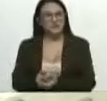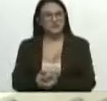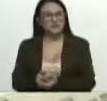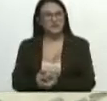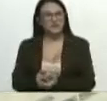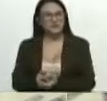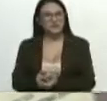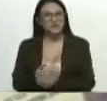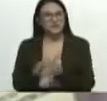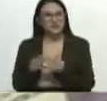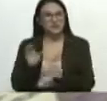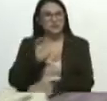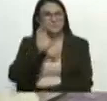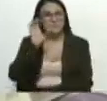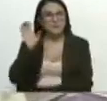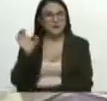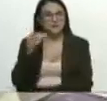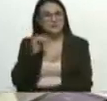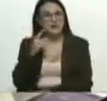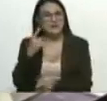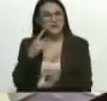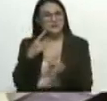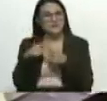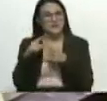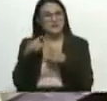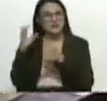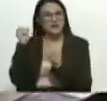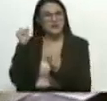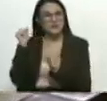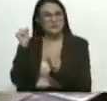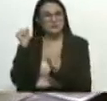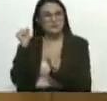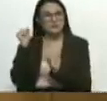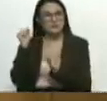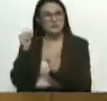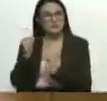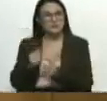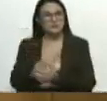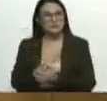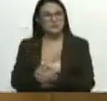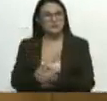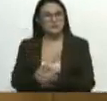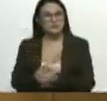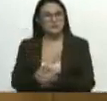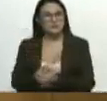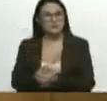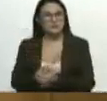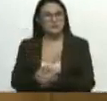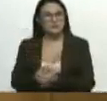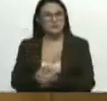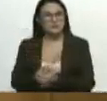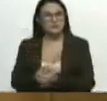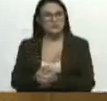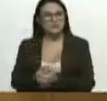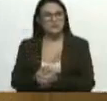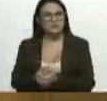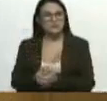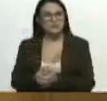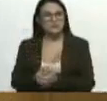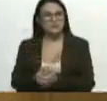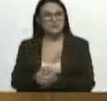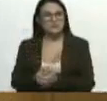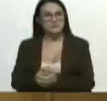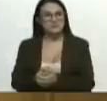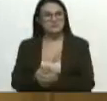En todos los países de este planeta hay varios consulados norteamericanos. Yo creo que esa declaración,